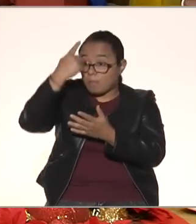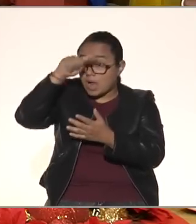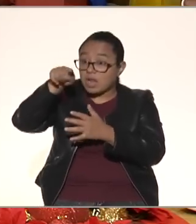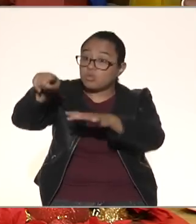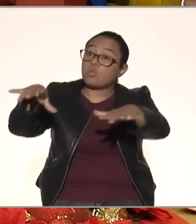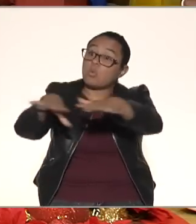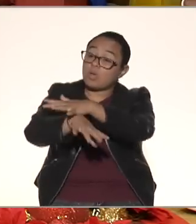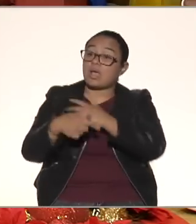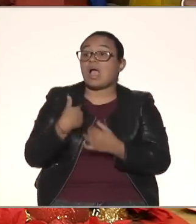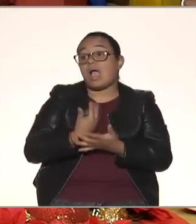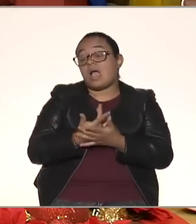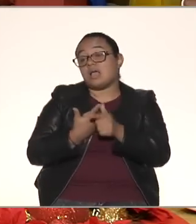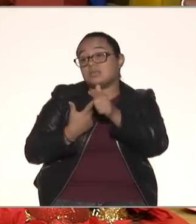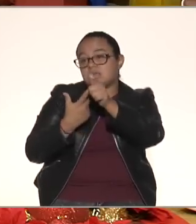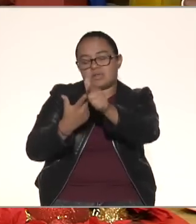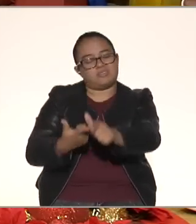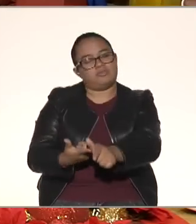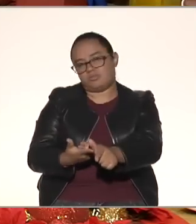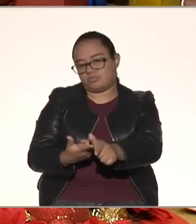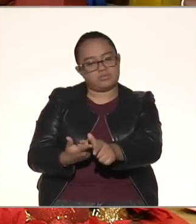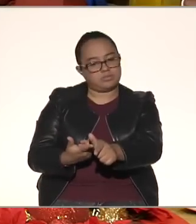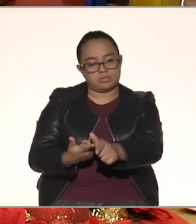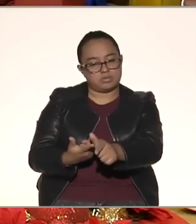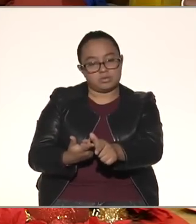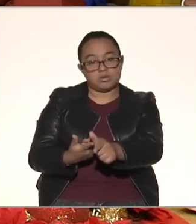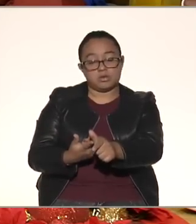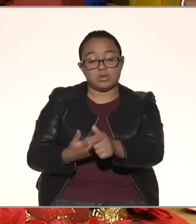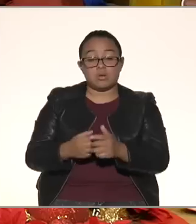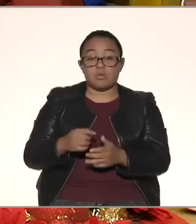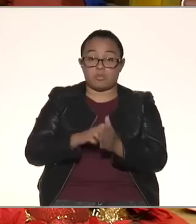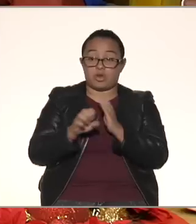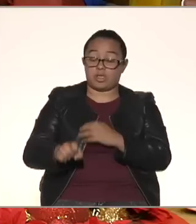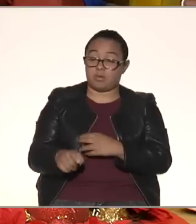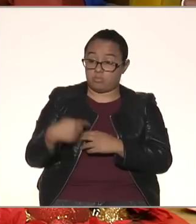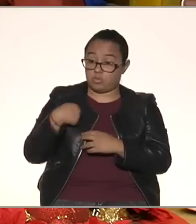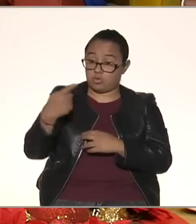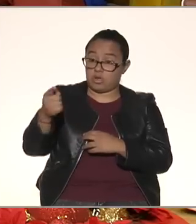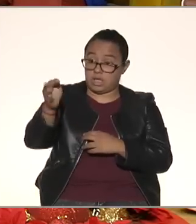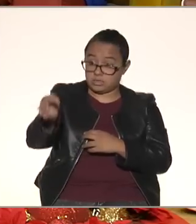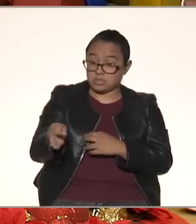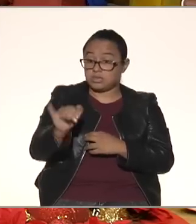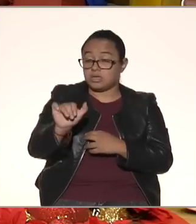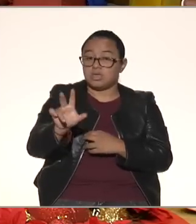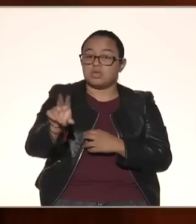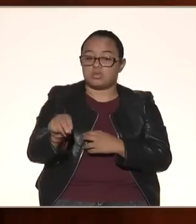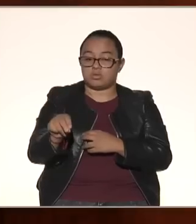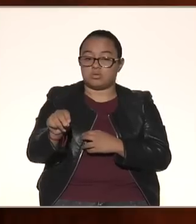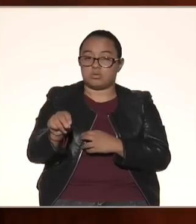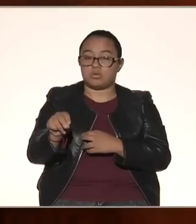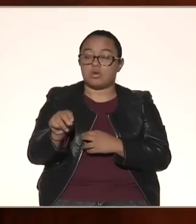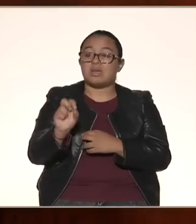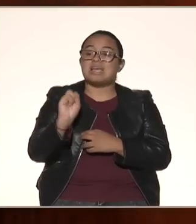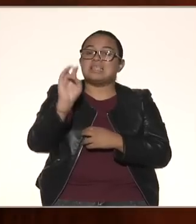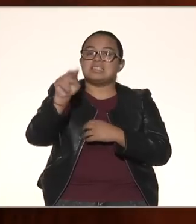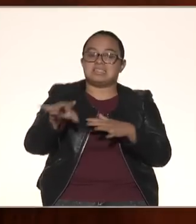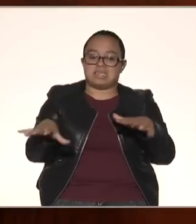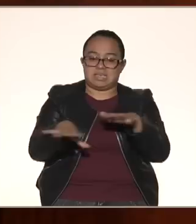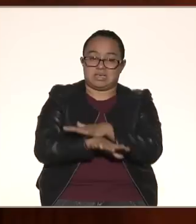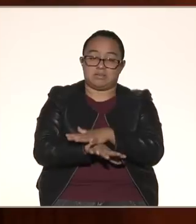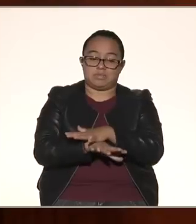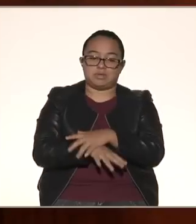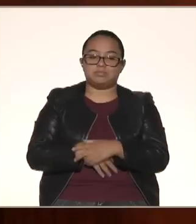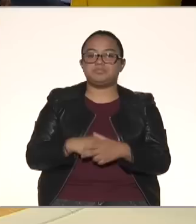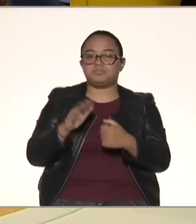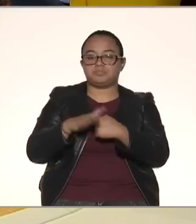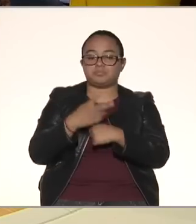la pregunta difícil siempre va a ser, si acepto a la persona que está frente a mí sin moverle nada. Así es, por eso dicen que